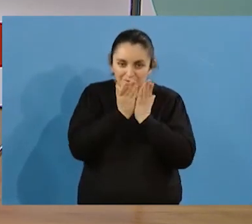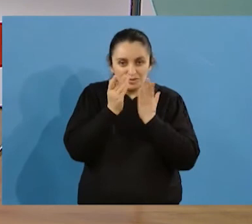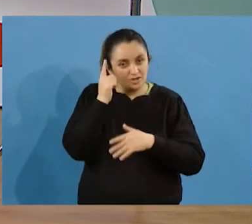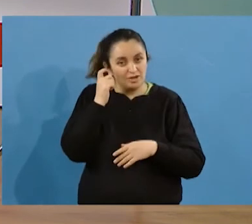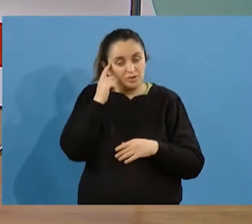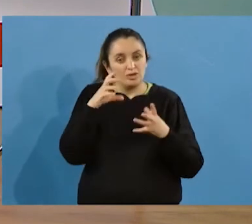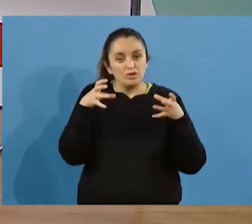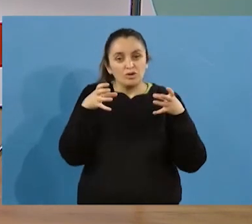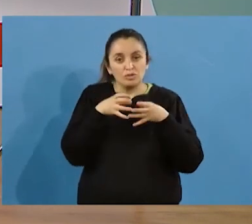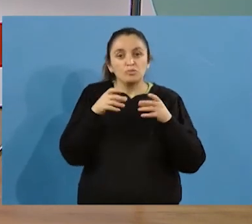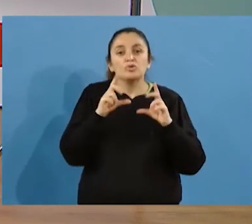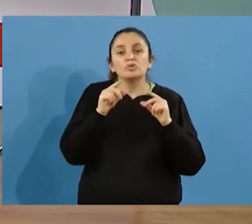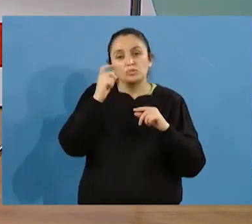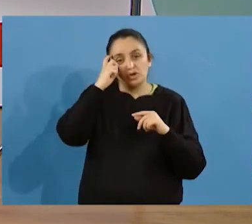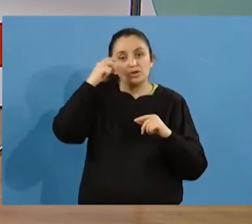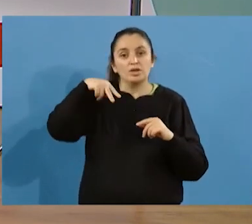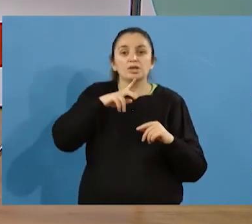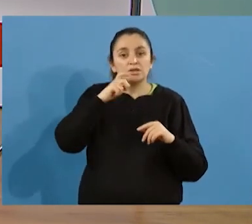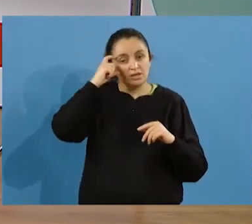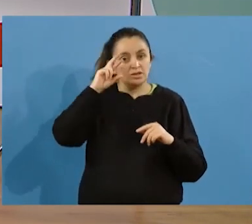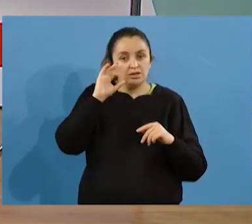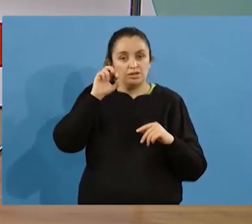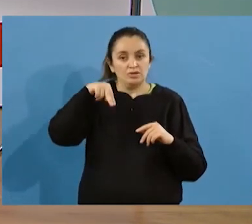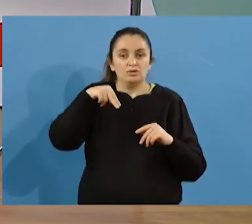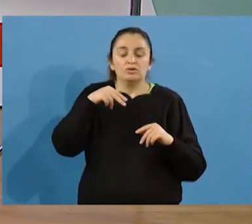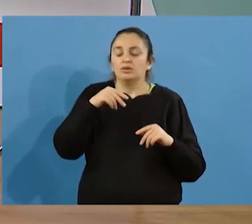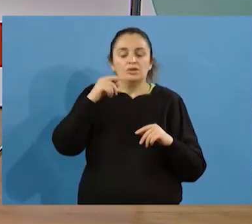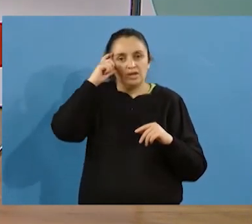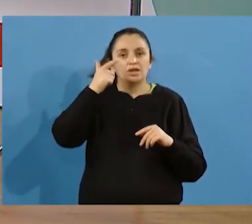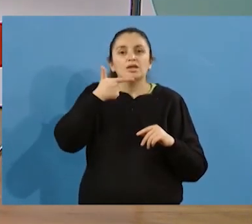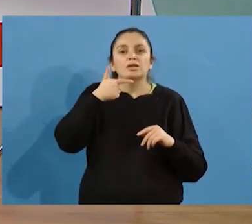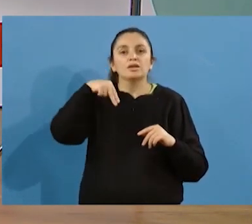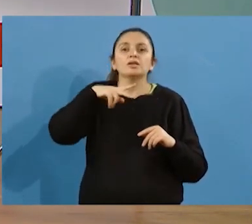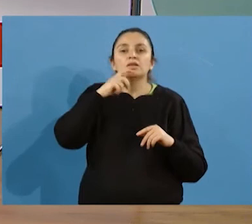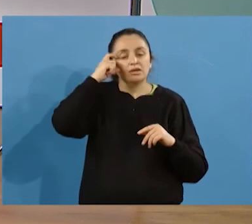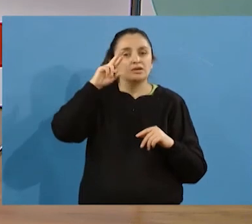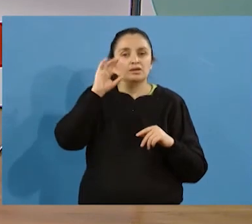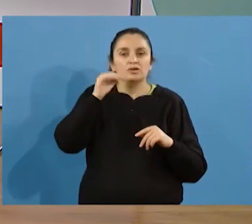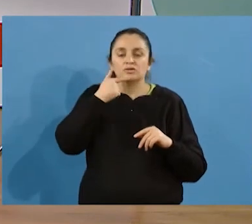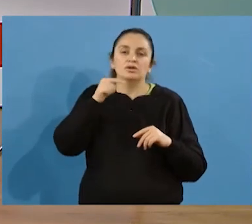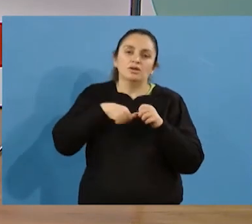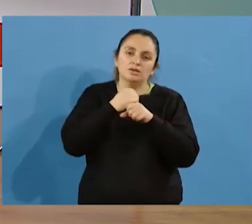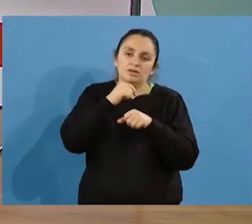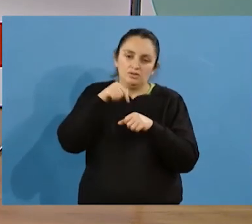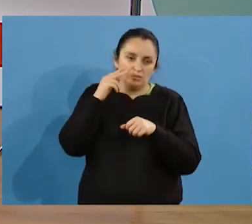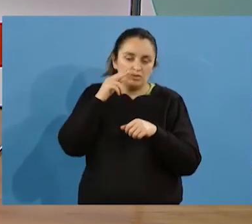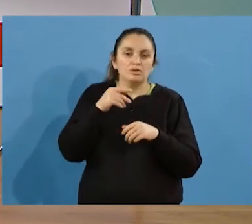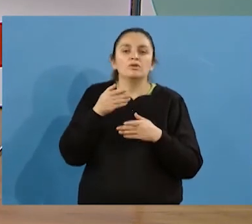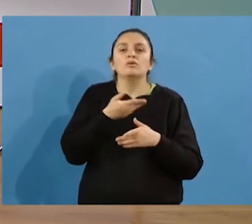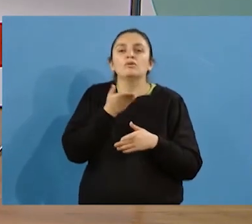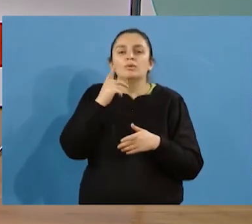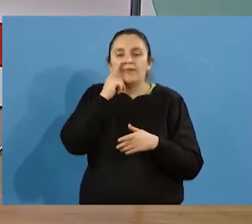es el conjunto de los números enteros que hemos estado viendo hasta ahora que tengan un buen día y nos vemos en la